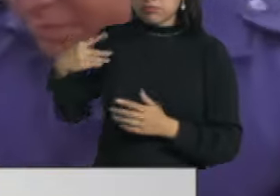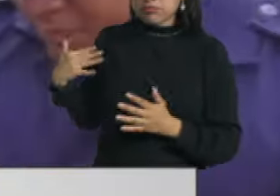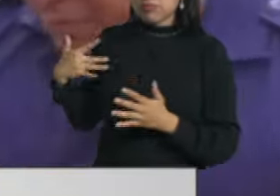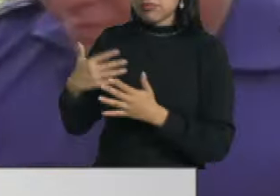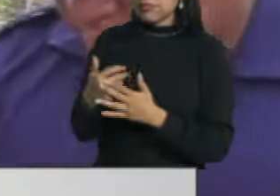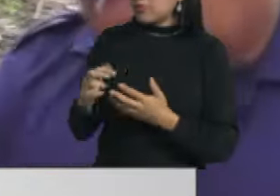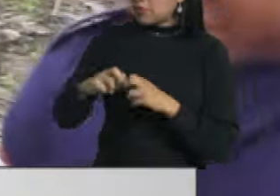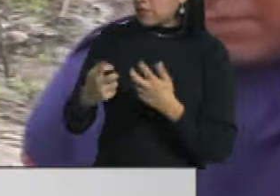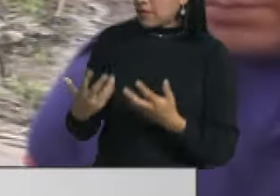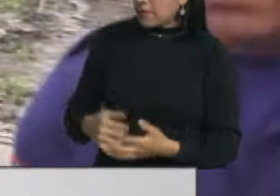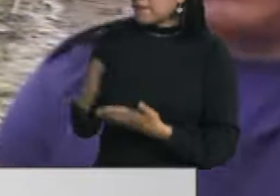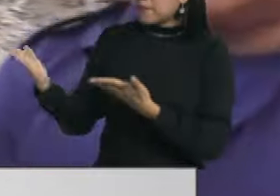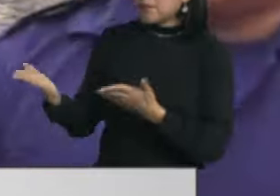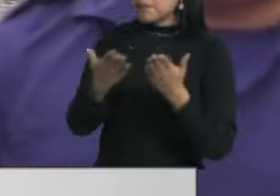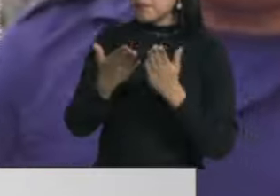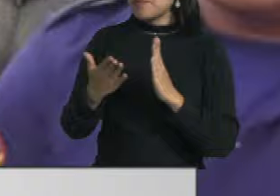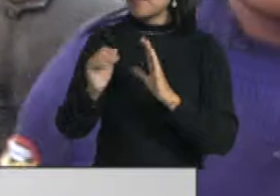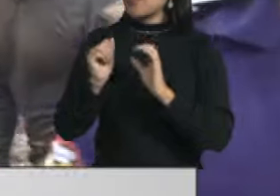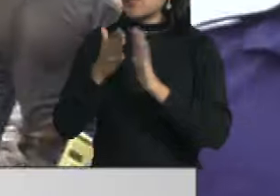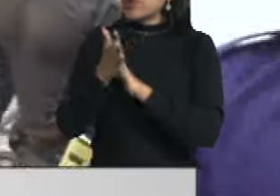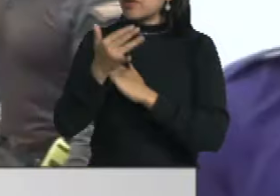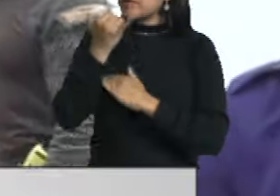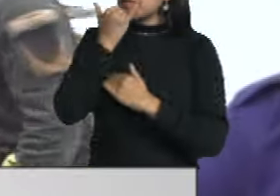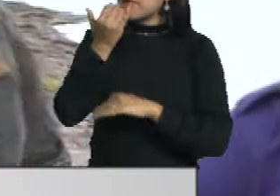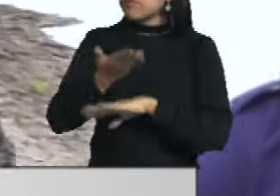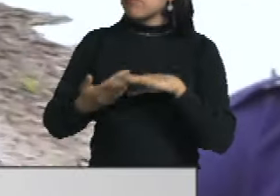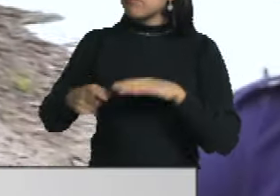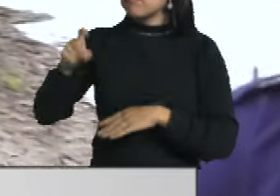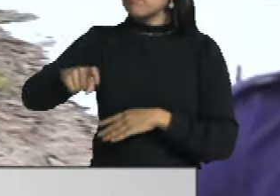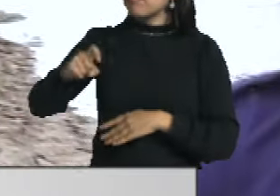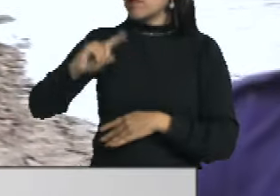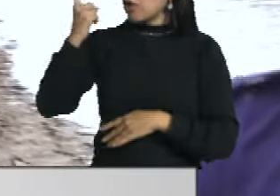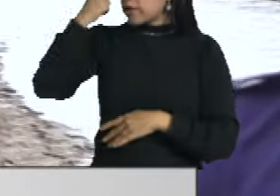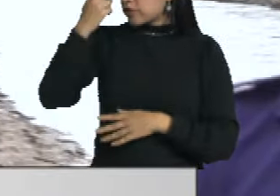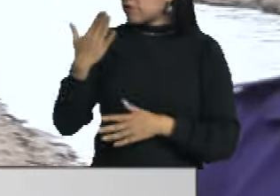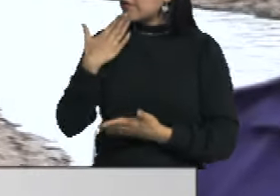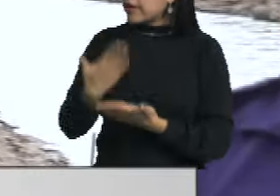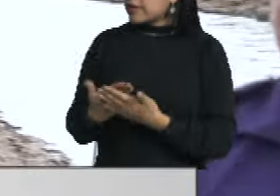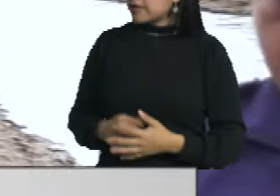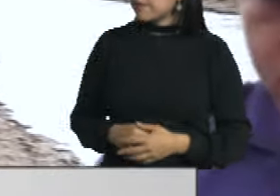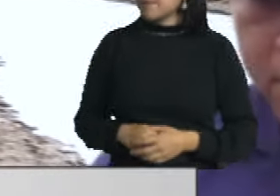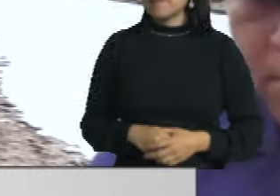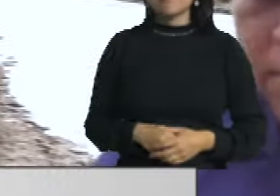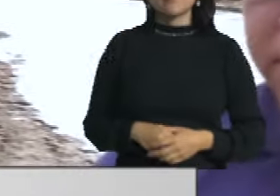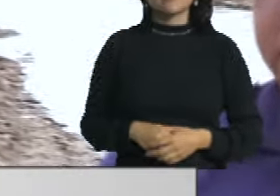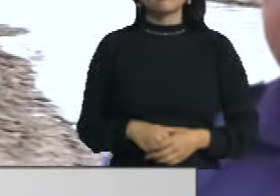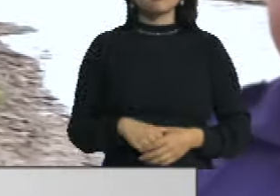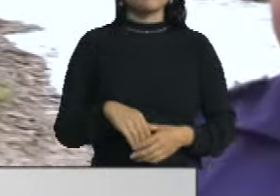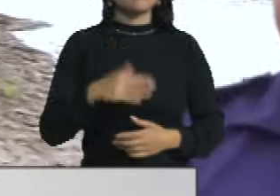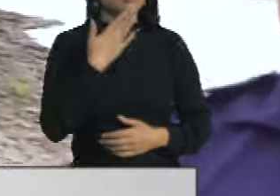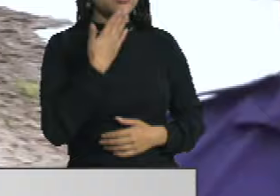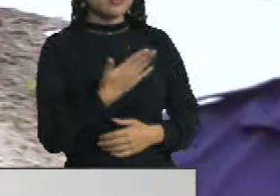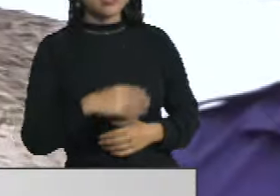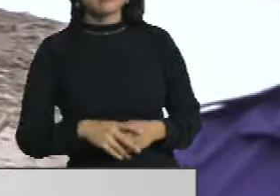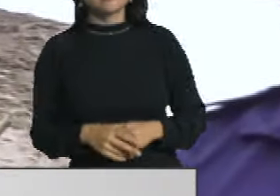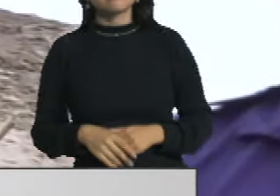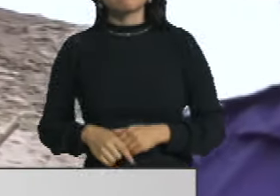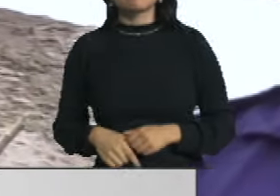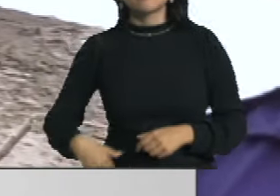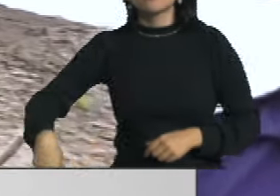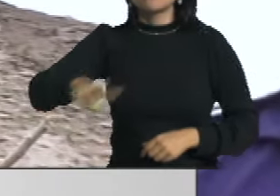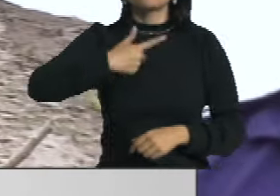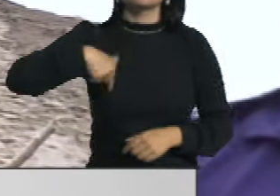CMI, cuéntenos detalles de esas peticiones que están haciendo desde la gobernación. Gracias. Muchas gracias. Nosotros estamos solicitándole a